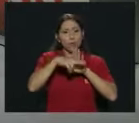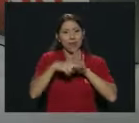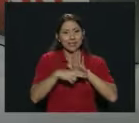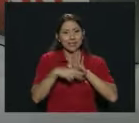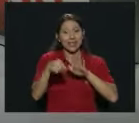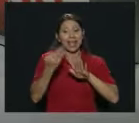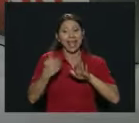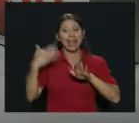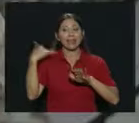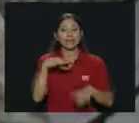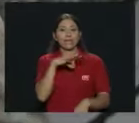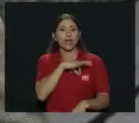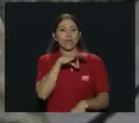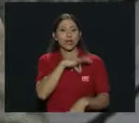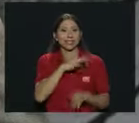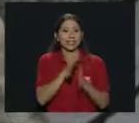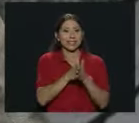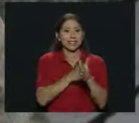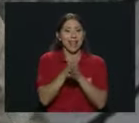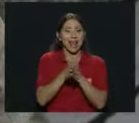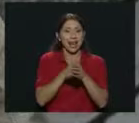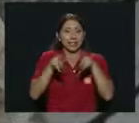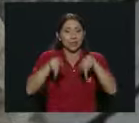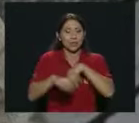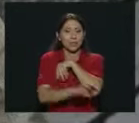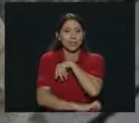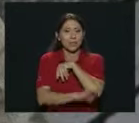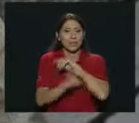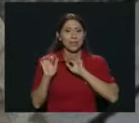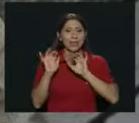los migrantes. Ejemplos típicos,